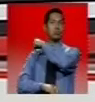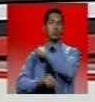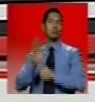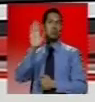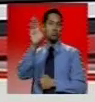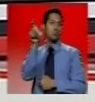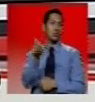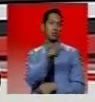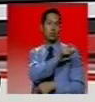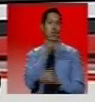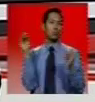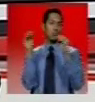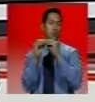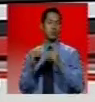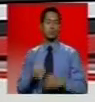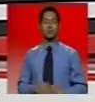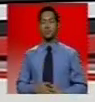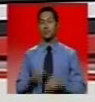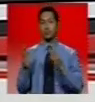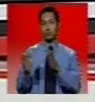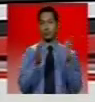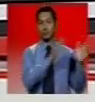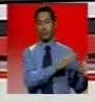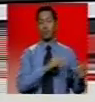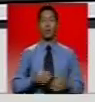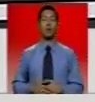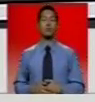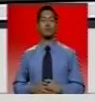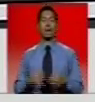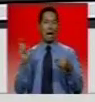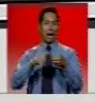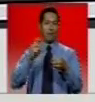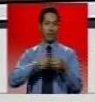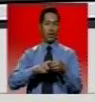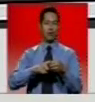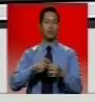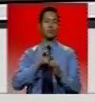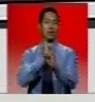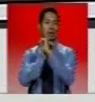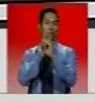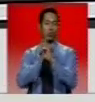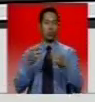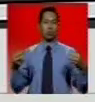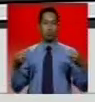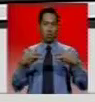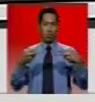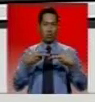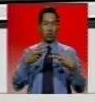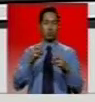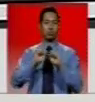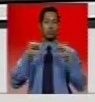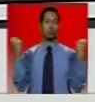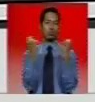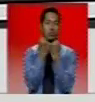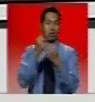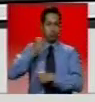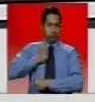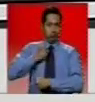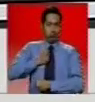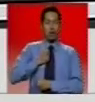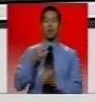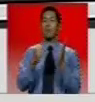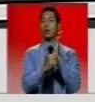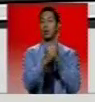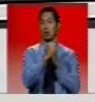revisamos más noticias tras la aglomeración de afiliados en el instituto de seguridad social de las fuerzas armadas el ministro de defensa